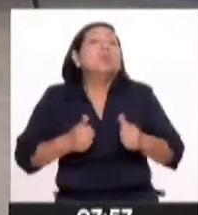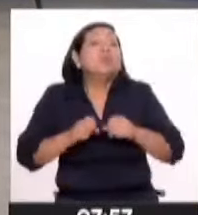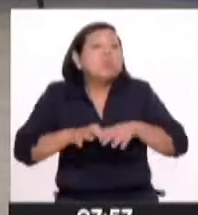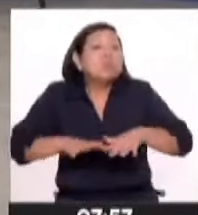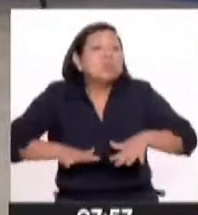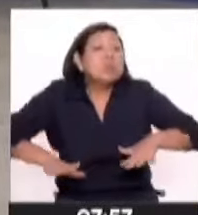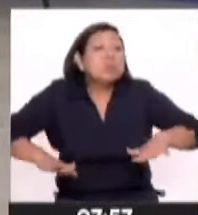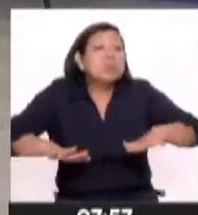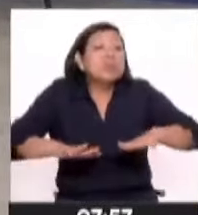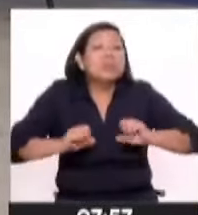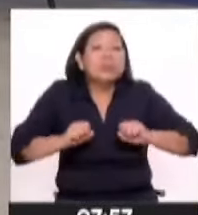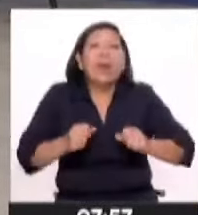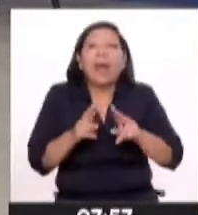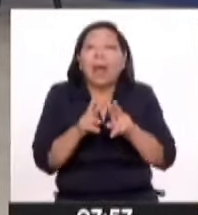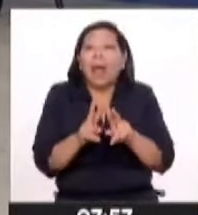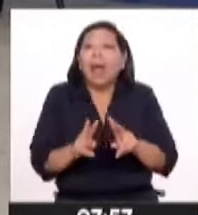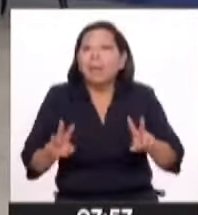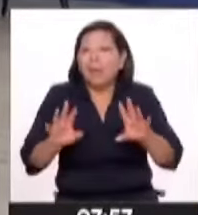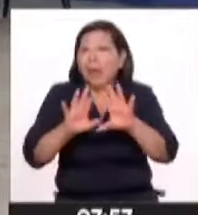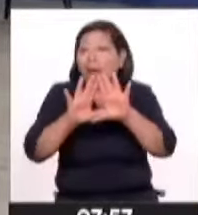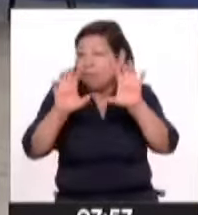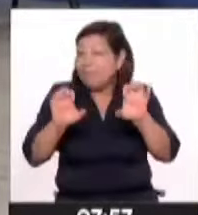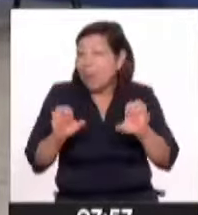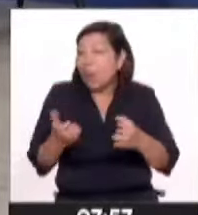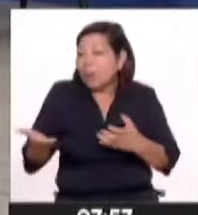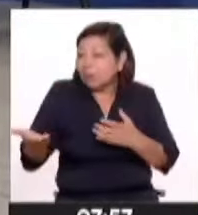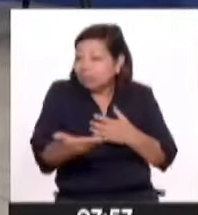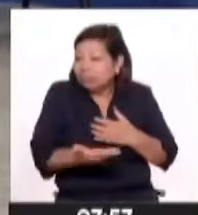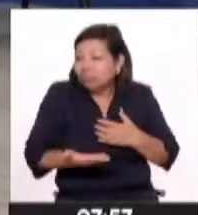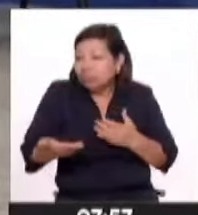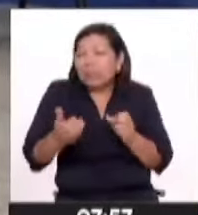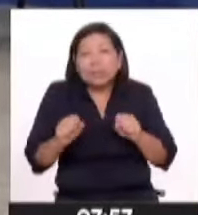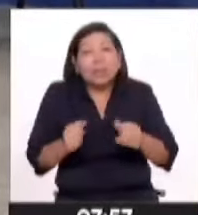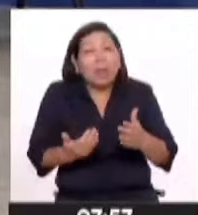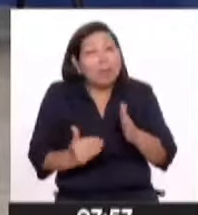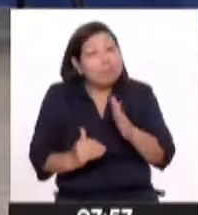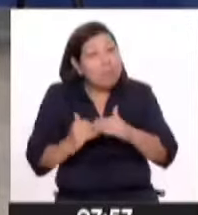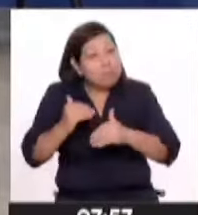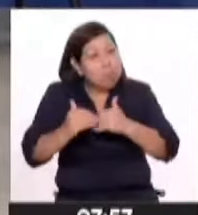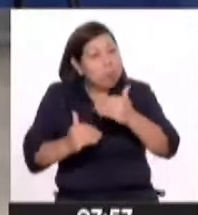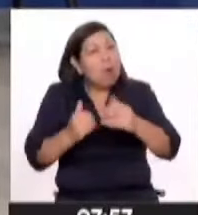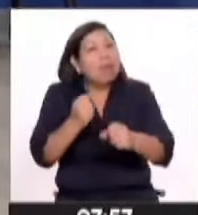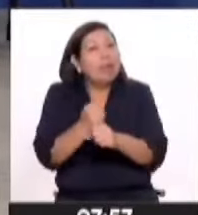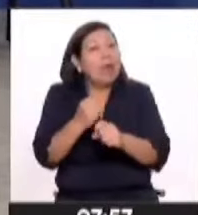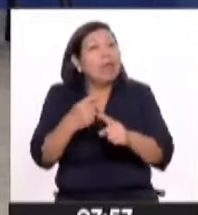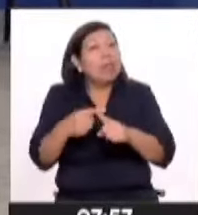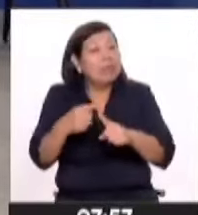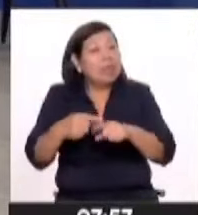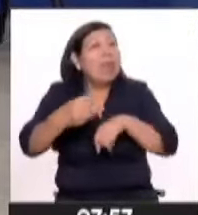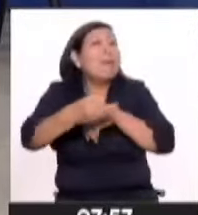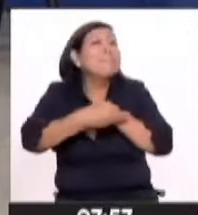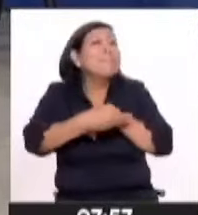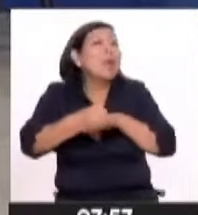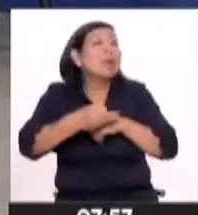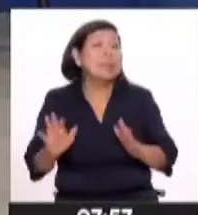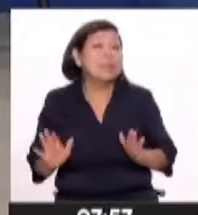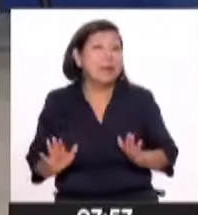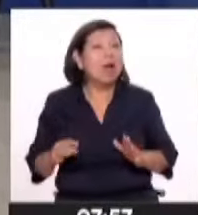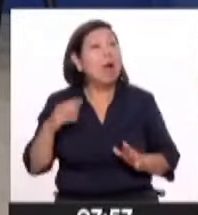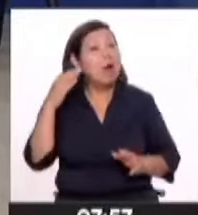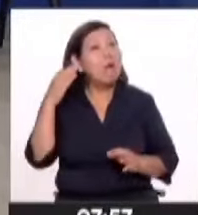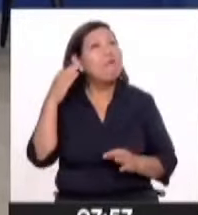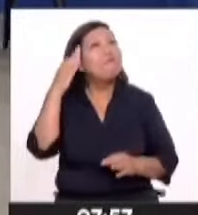de suelo que se ha podido evaluar hasta el momento? Porque entendemos que vienen desarrollando este trabajo en diversas regiones y tienen a